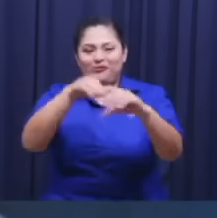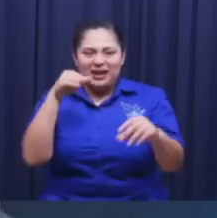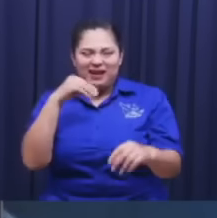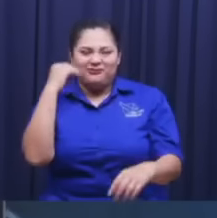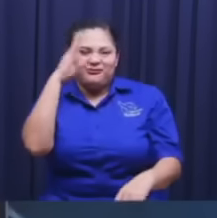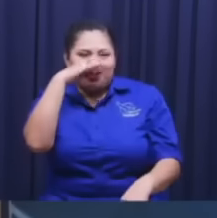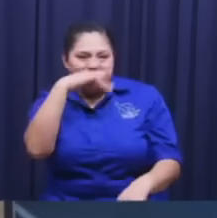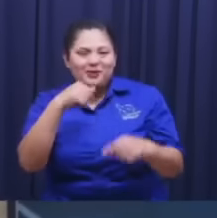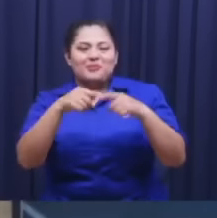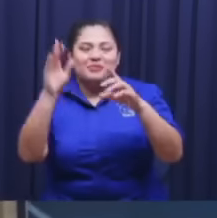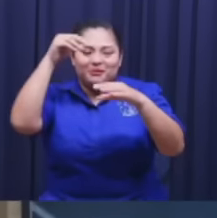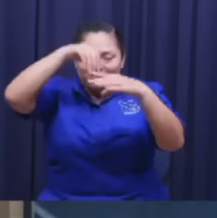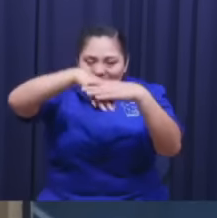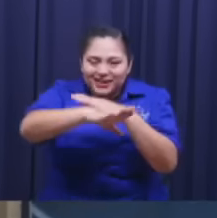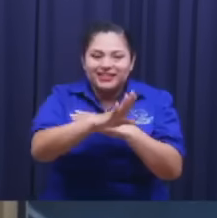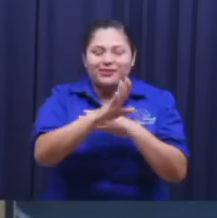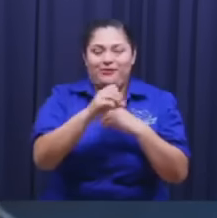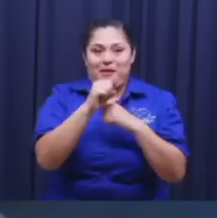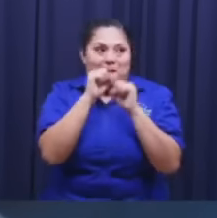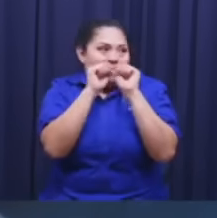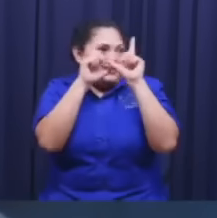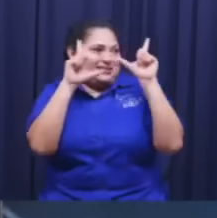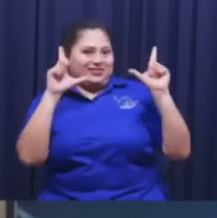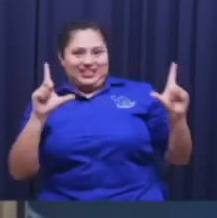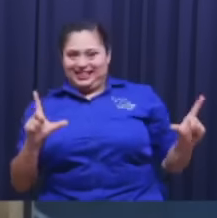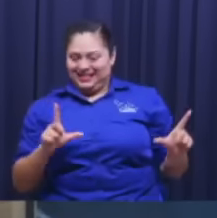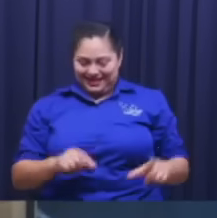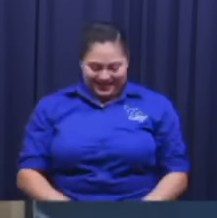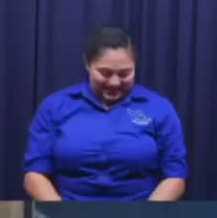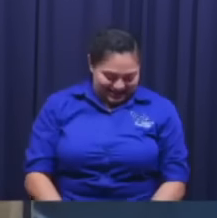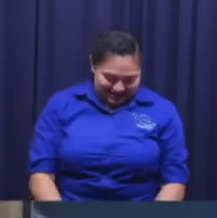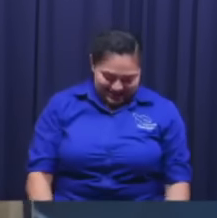lo demás es una perfección impresionante.